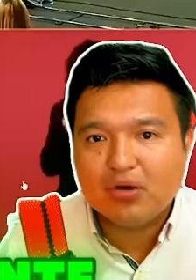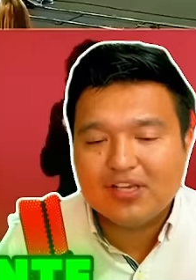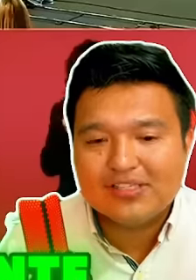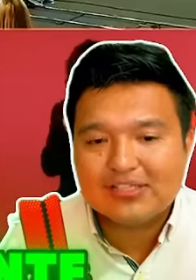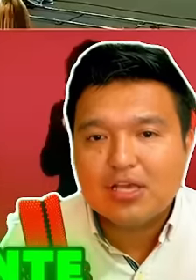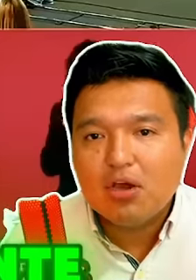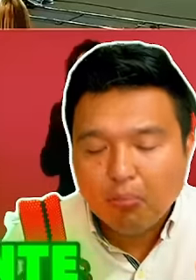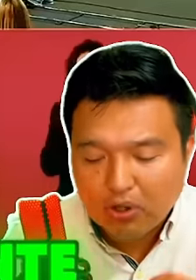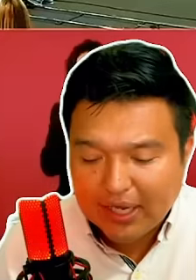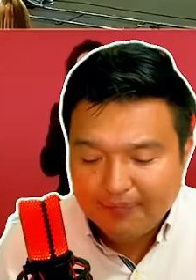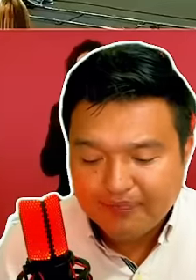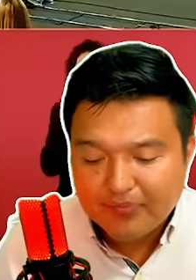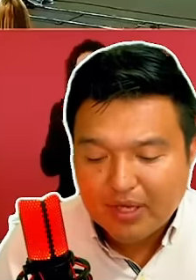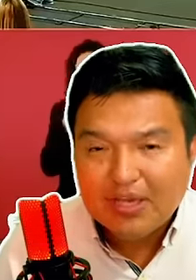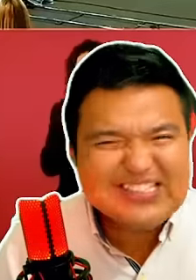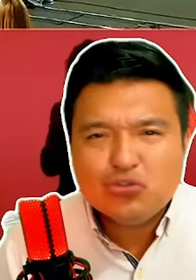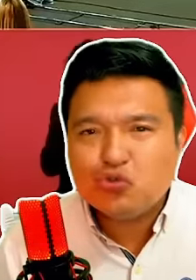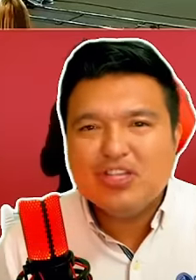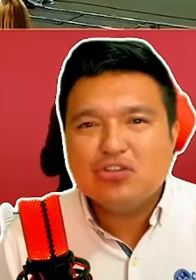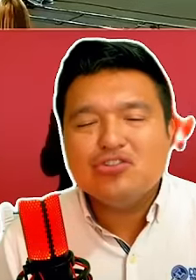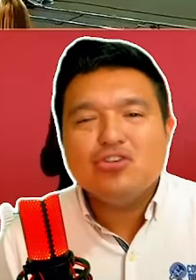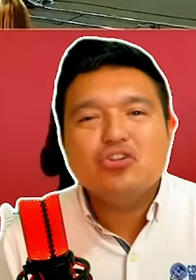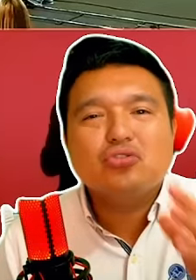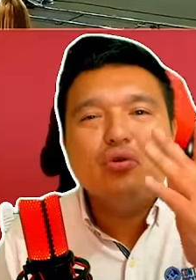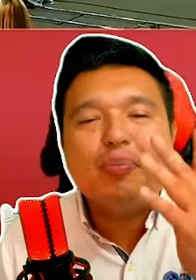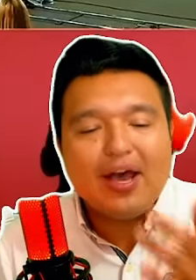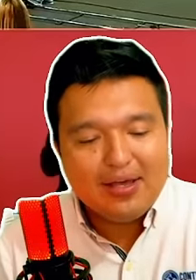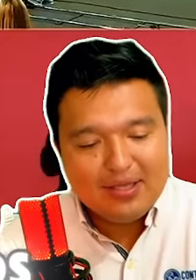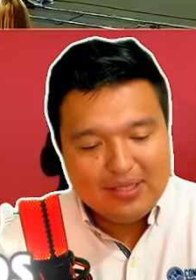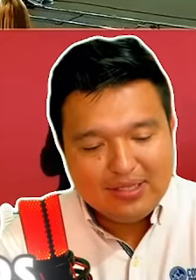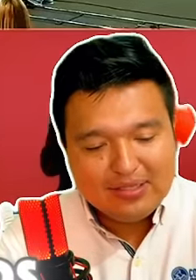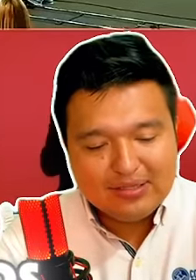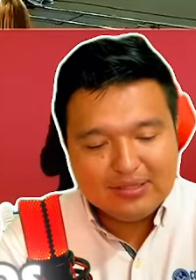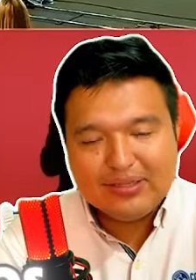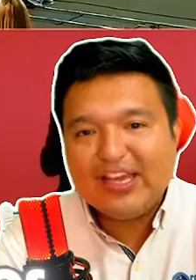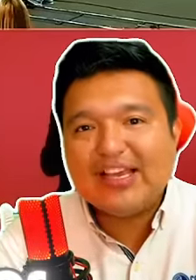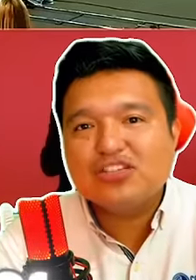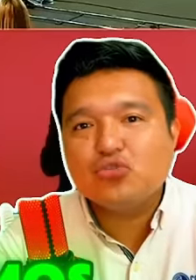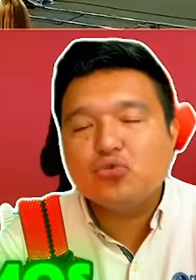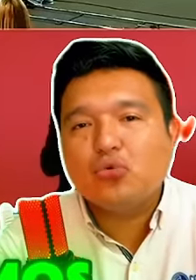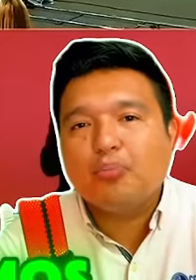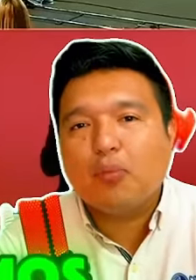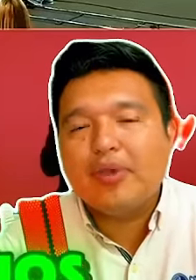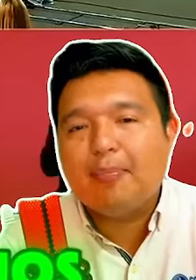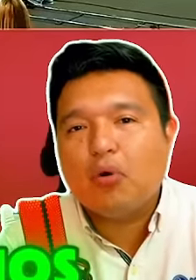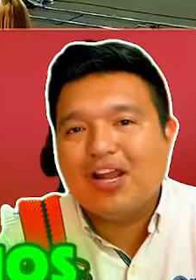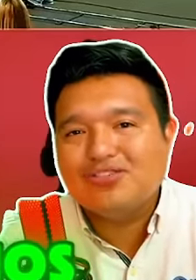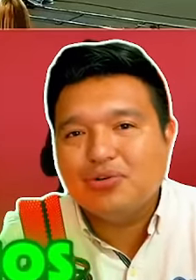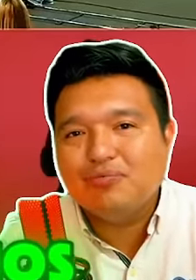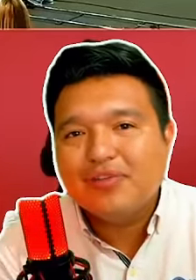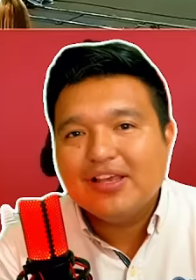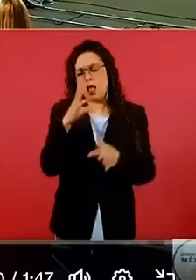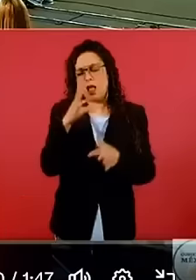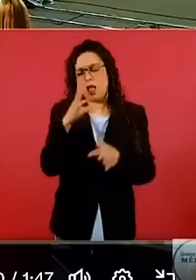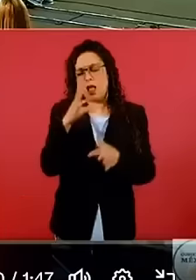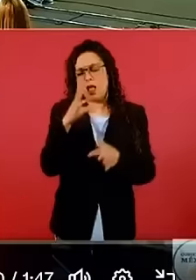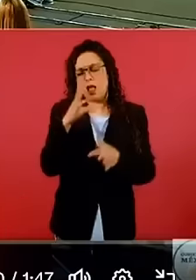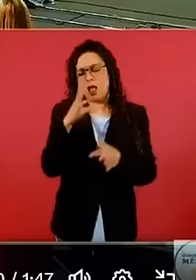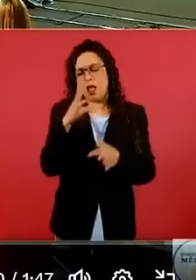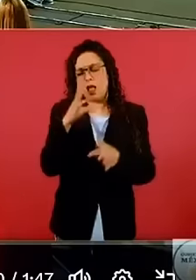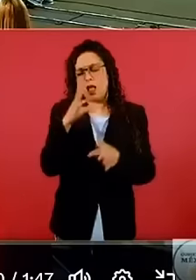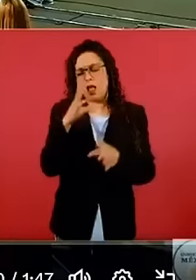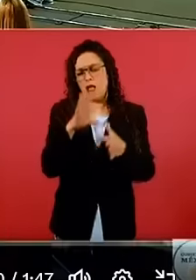reconoce precisamente al Poder Judicial, pero con su reforma. Escuchemos,